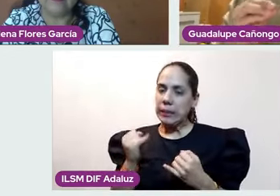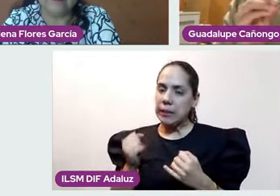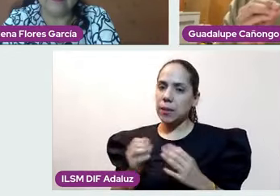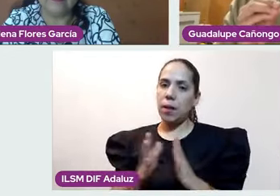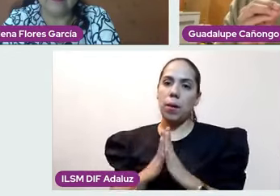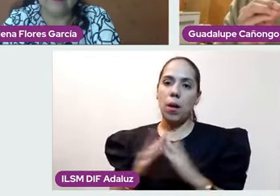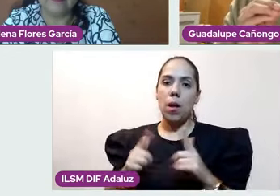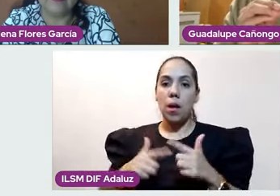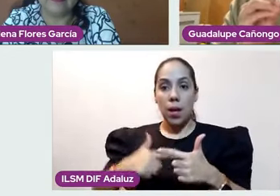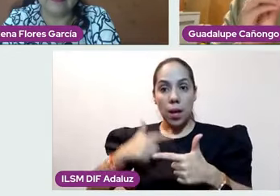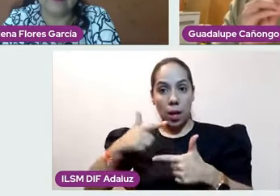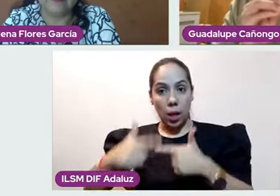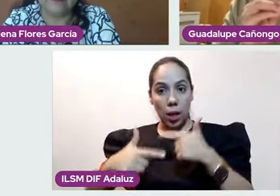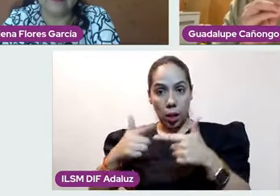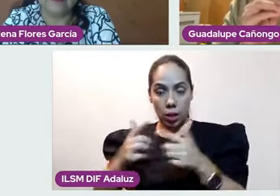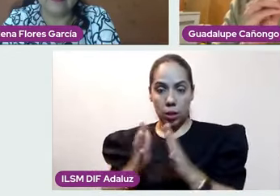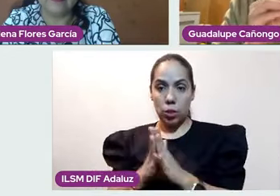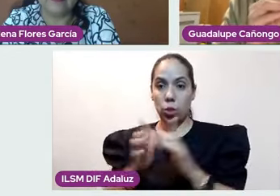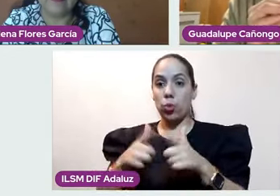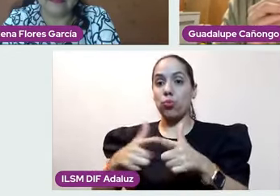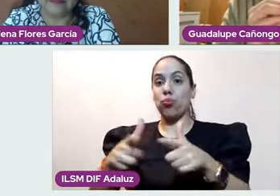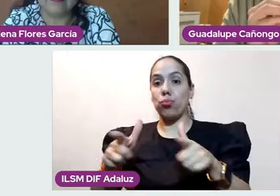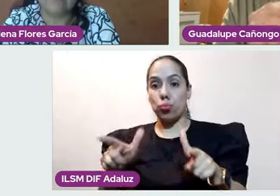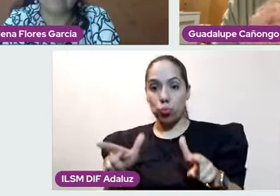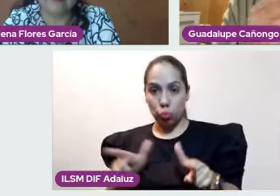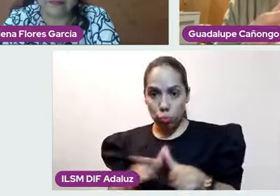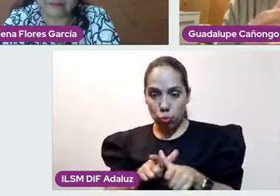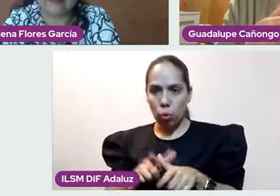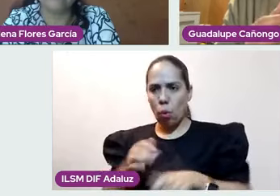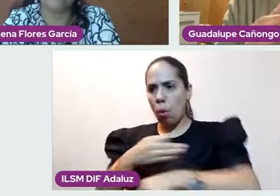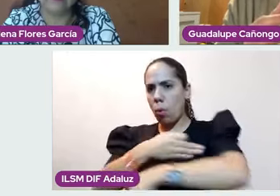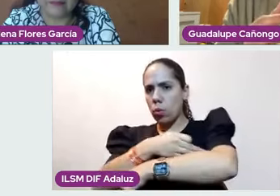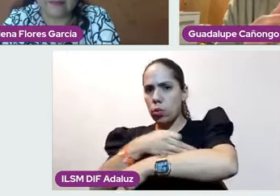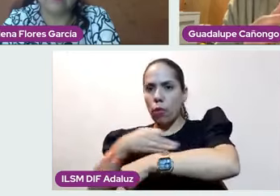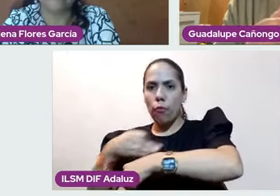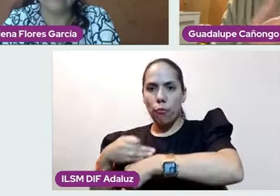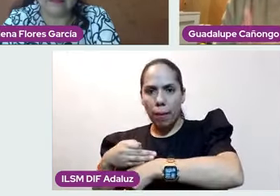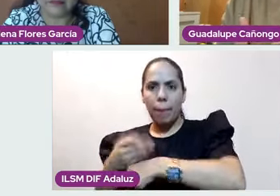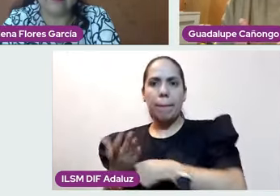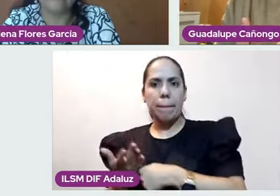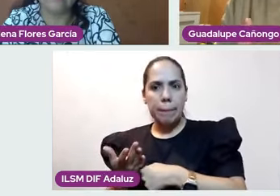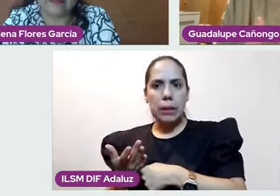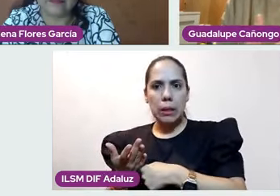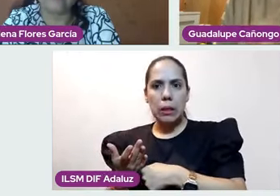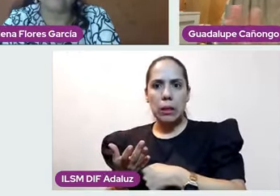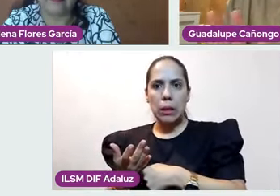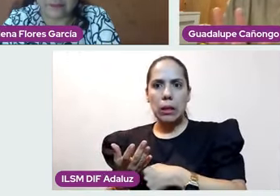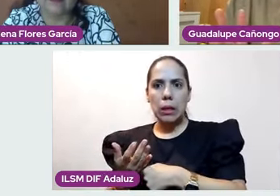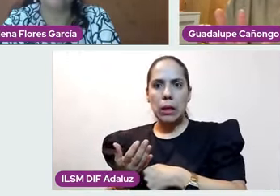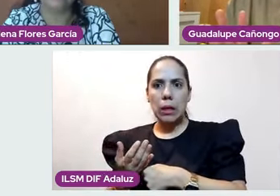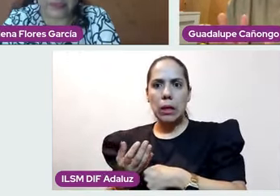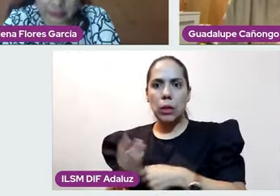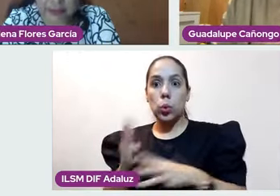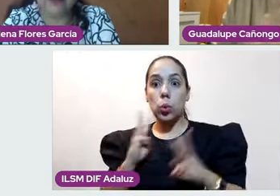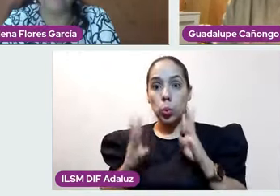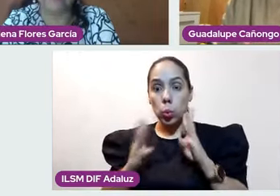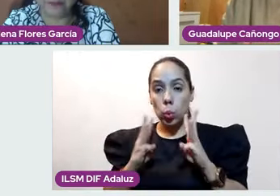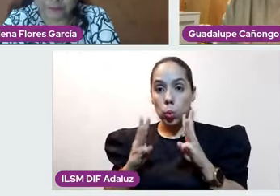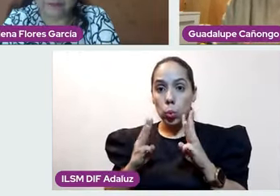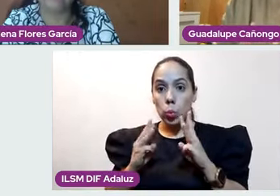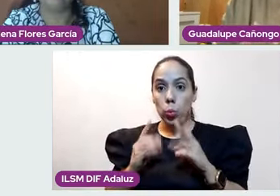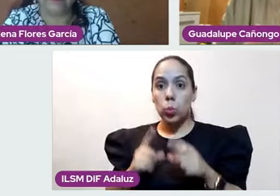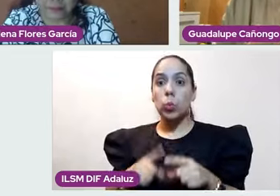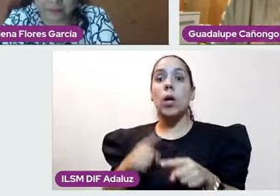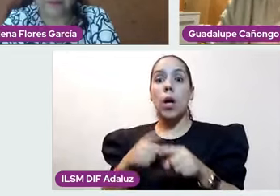pero que haya grupos de familia, ¿no? En la que esté incluida la persona mayor, ganamos, ganamos todos,